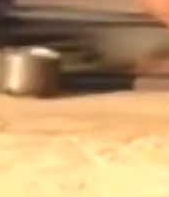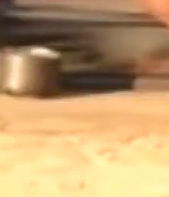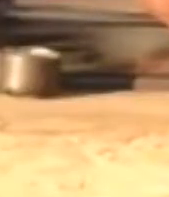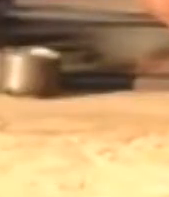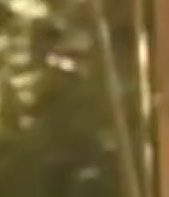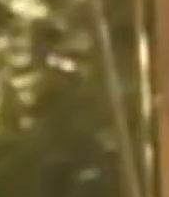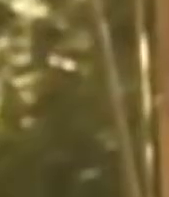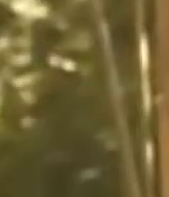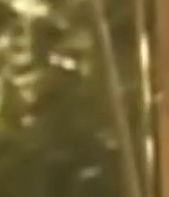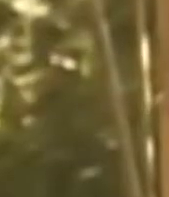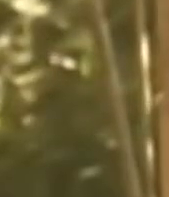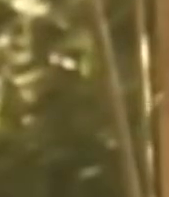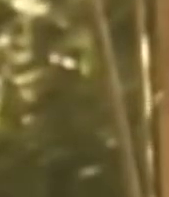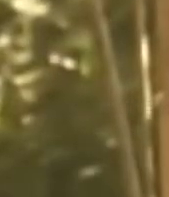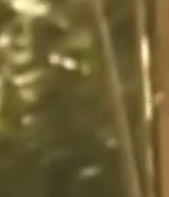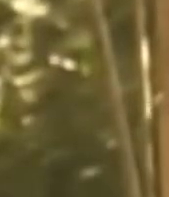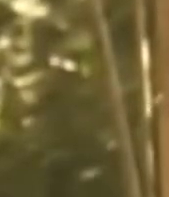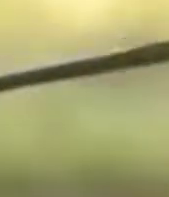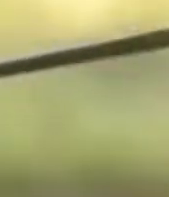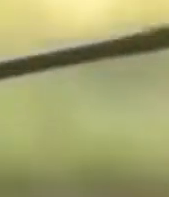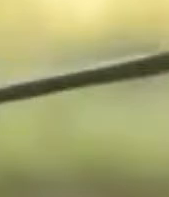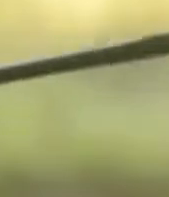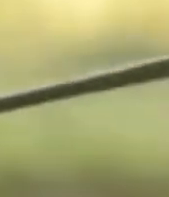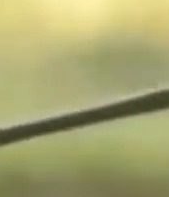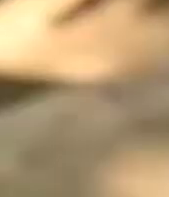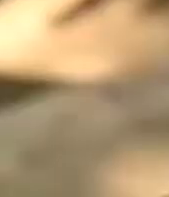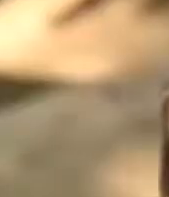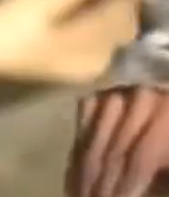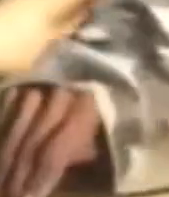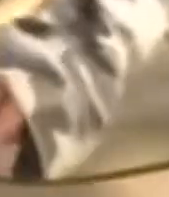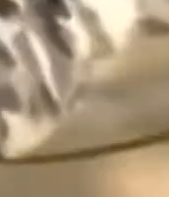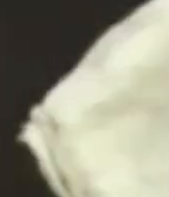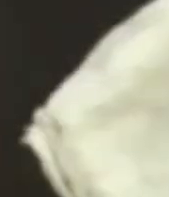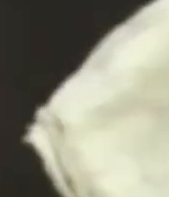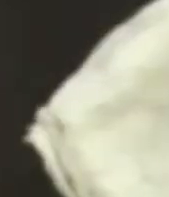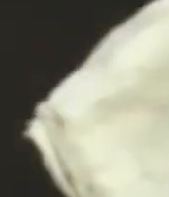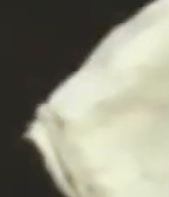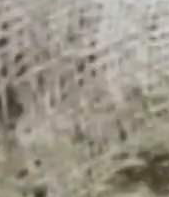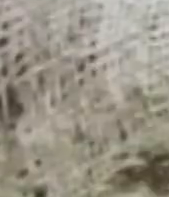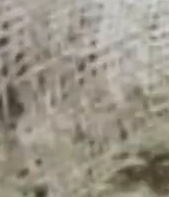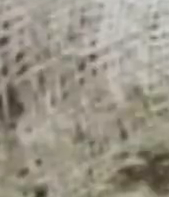En Electricaribe compartimos el mismo objetivo: